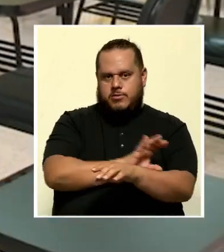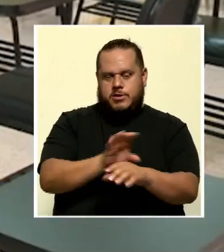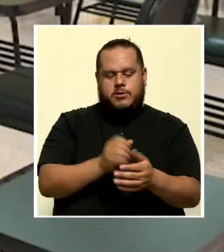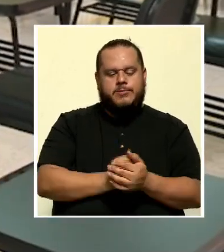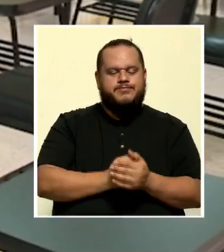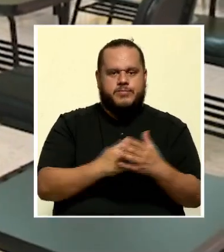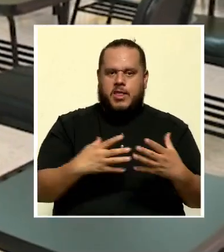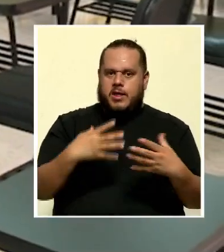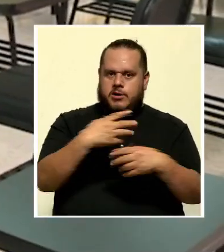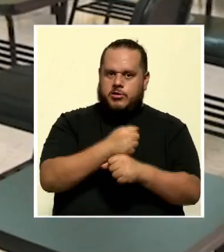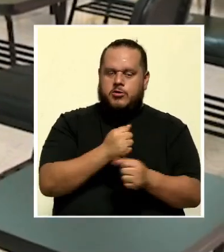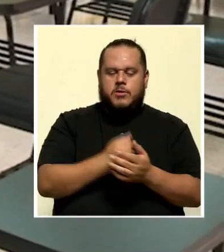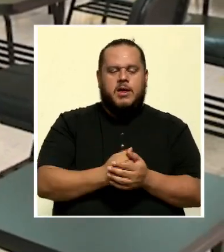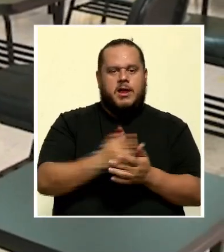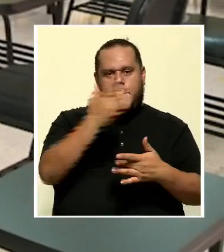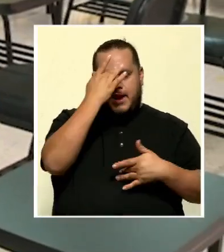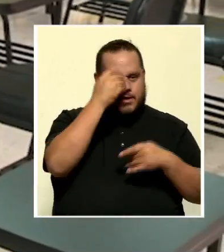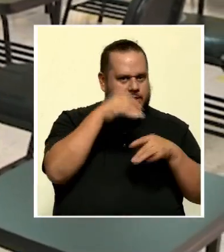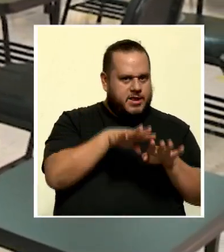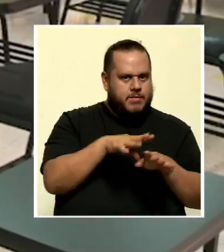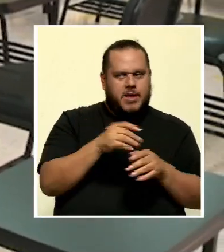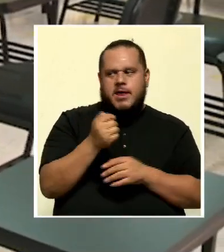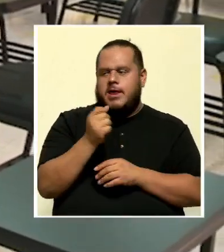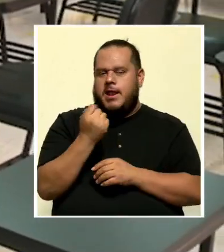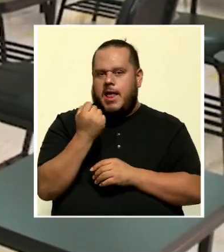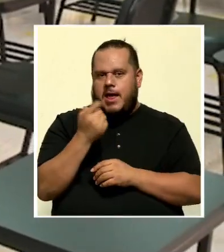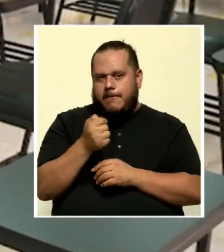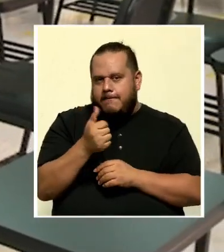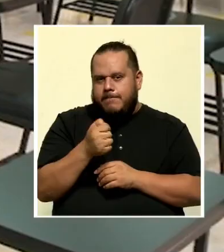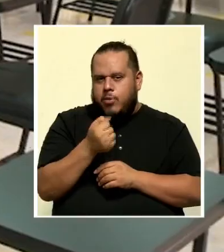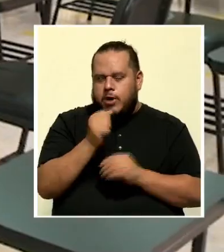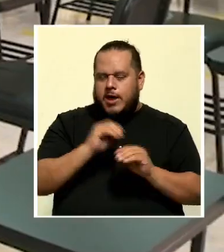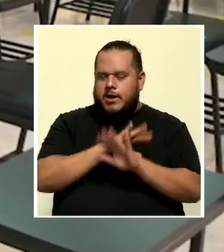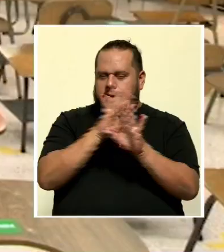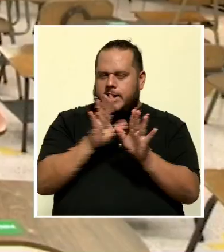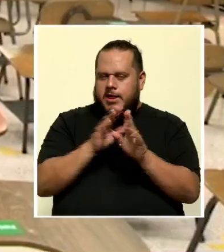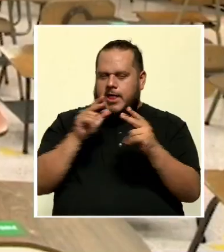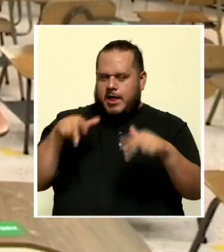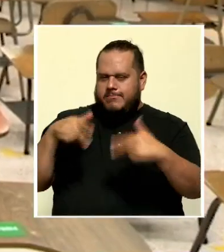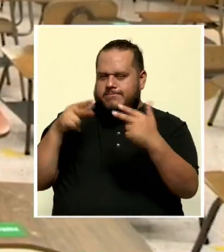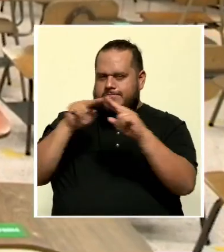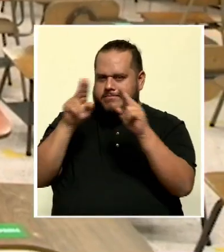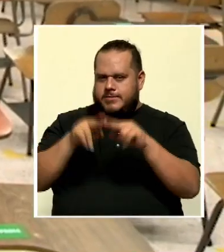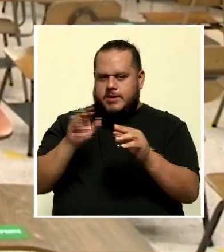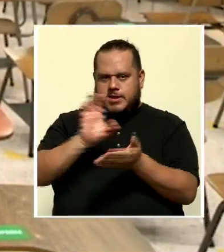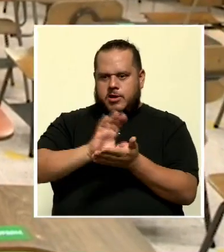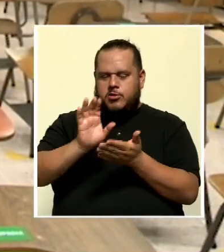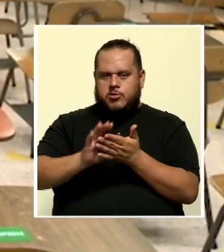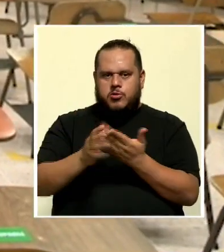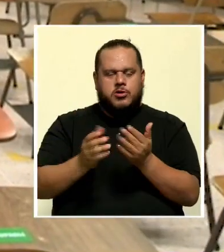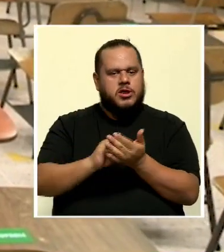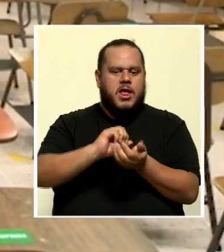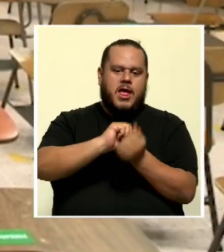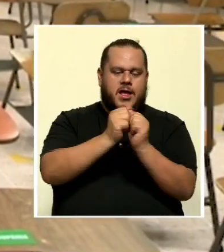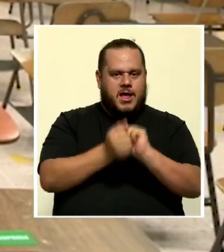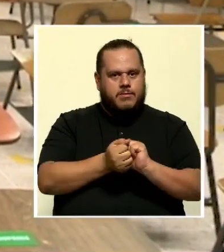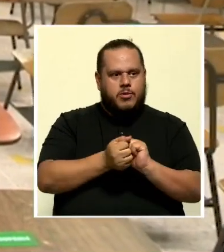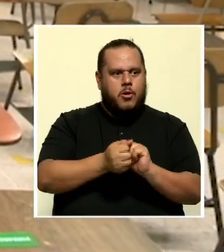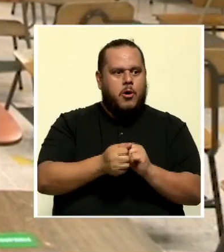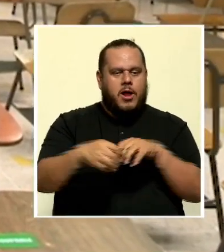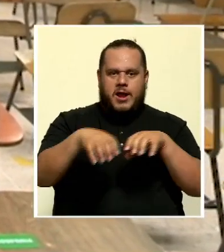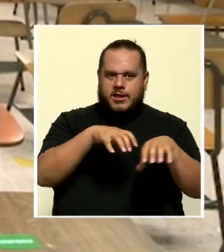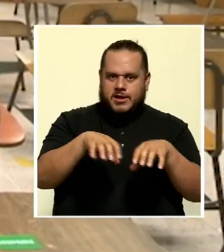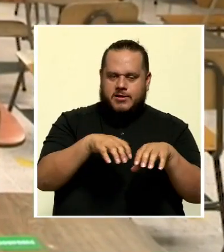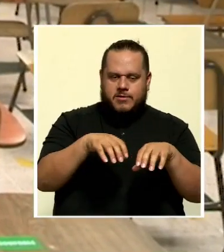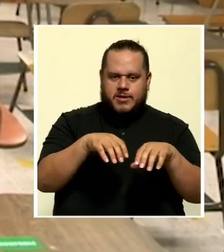En resumen, la pandemia y la poca claridad de la virtualización de los cursos modificó las dinámicas de enseñanza, pero no las tarifas de